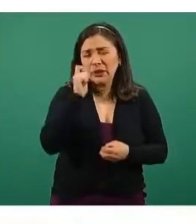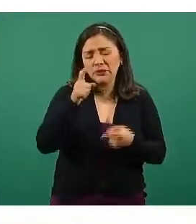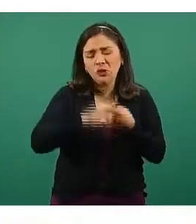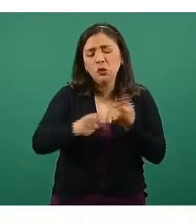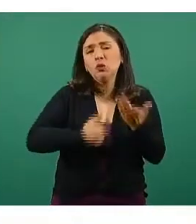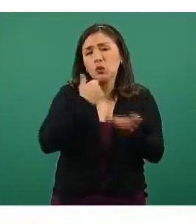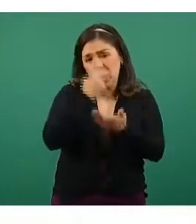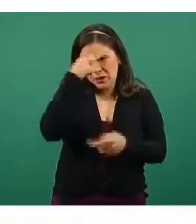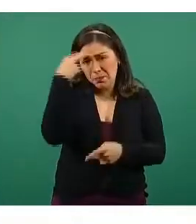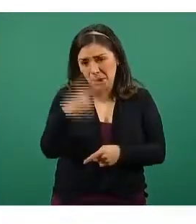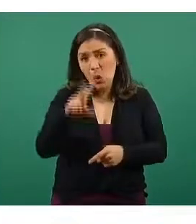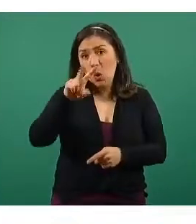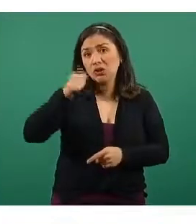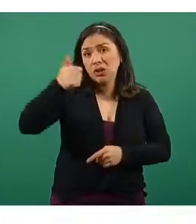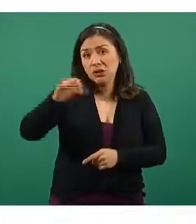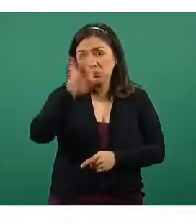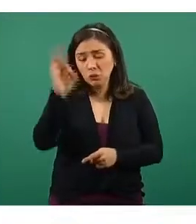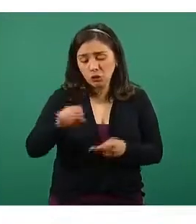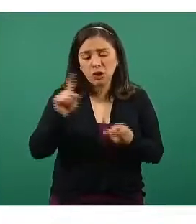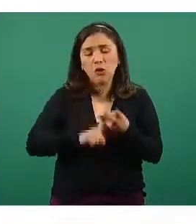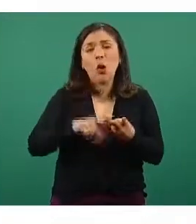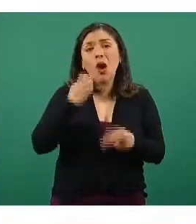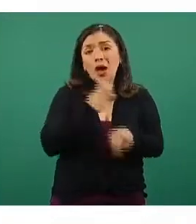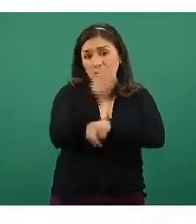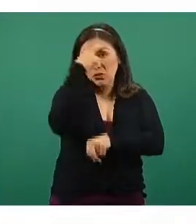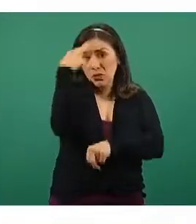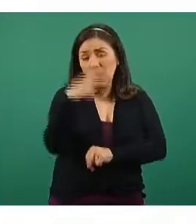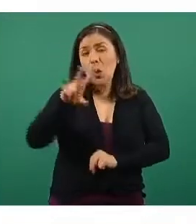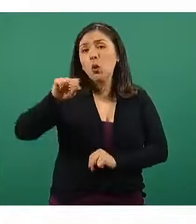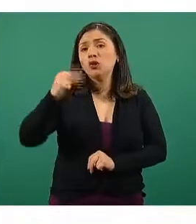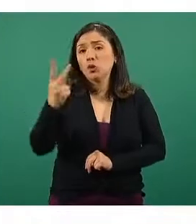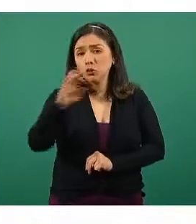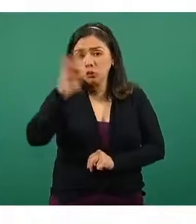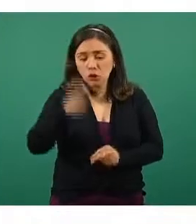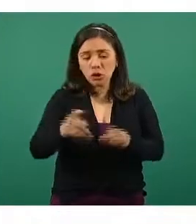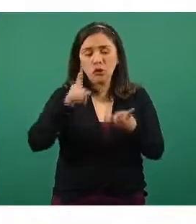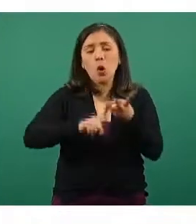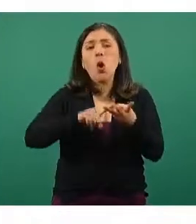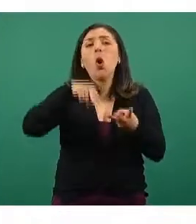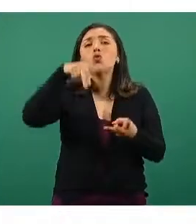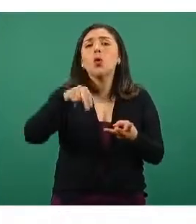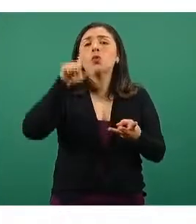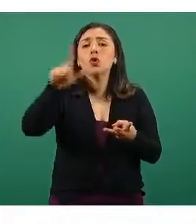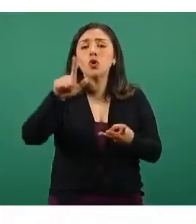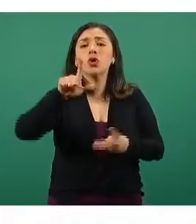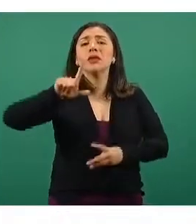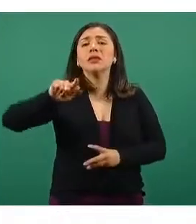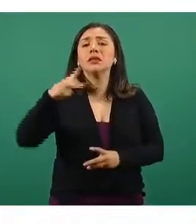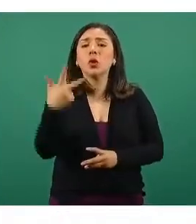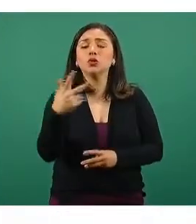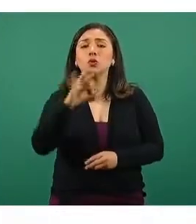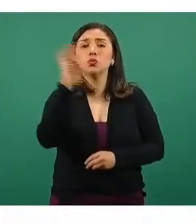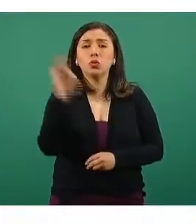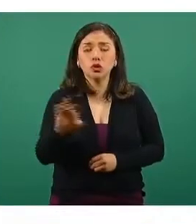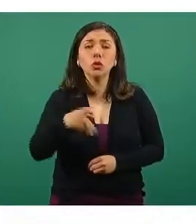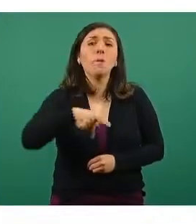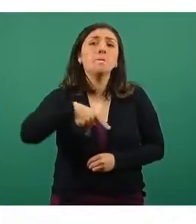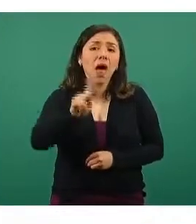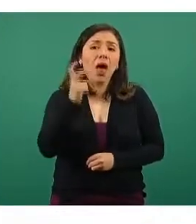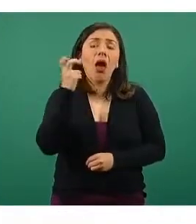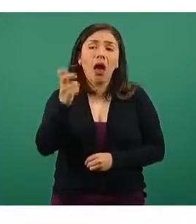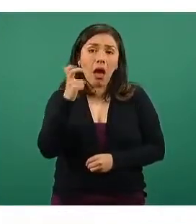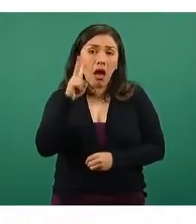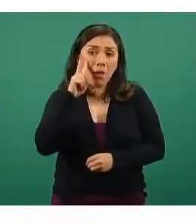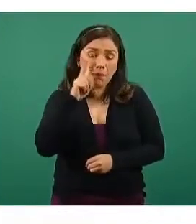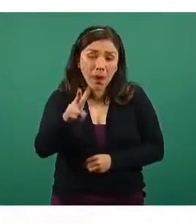de México con un 86%, el Estado de México con un 82% y Nuevo León con un 78%, pero entonces